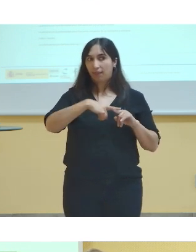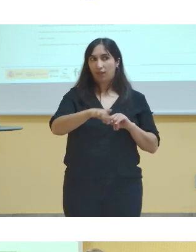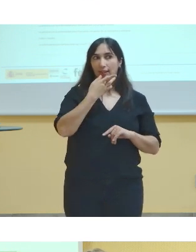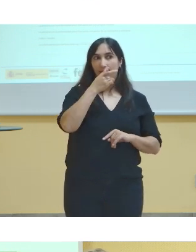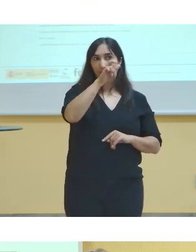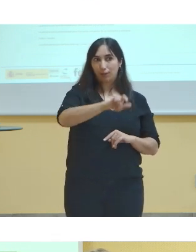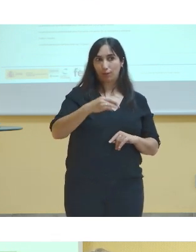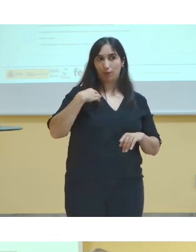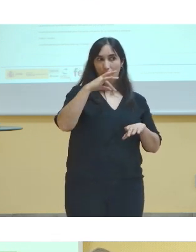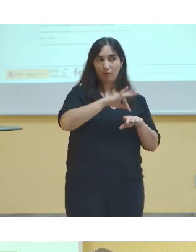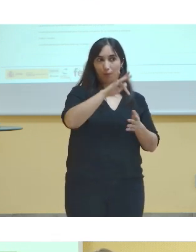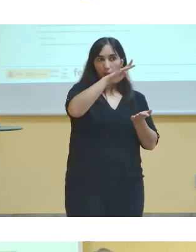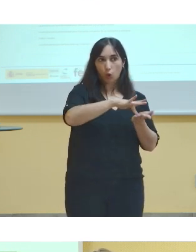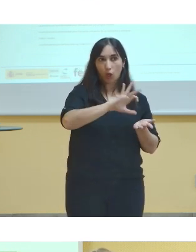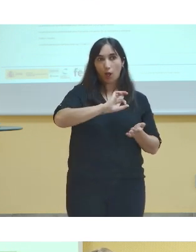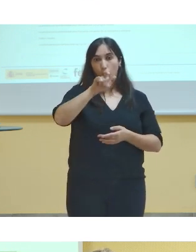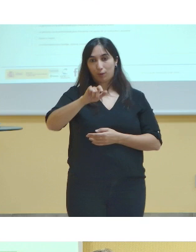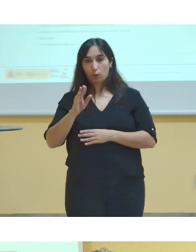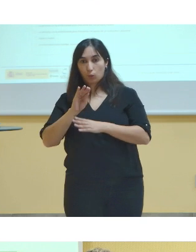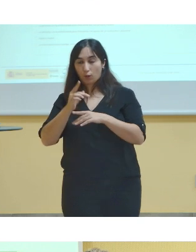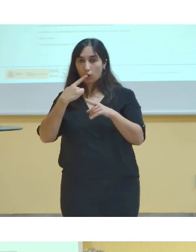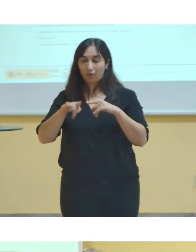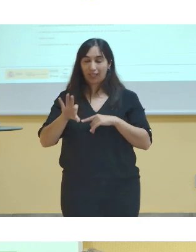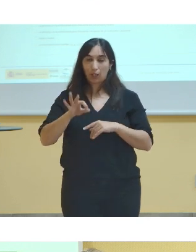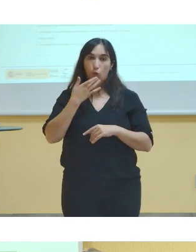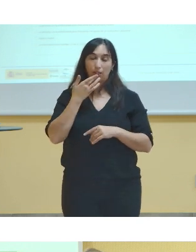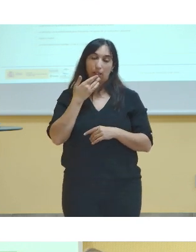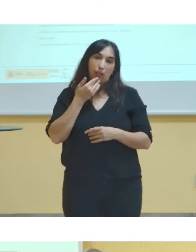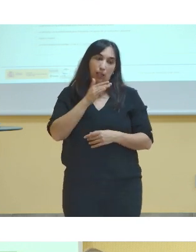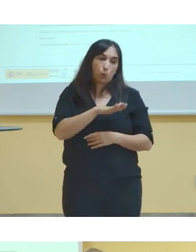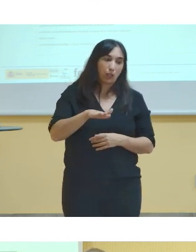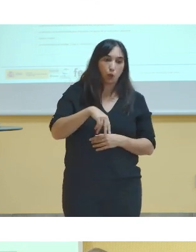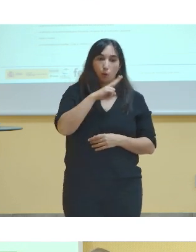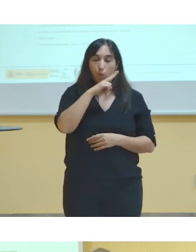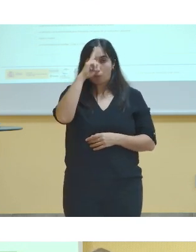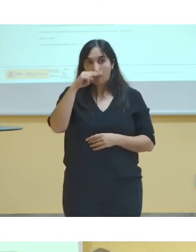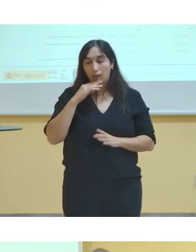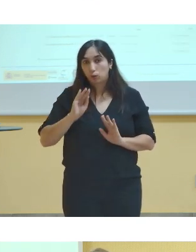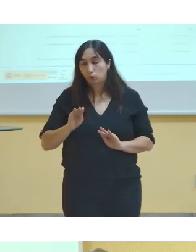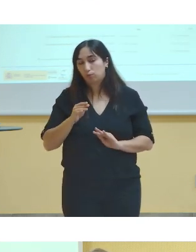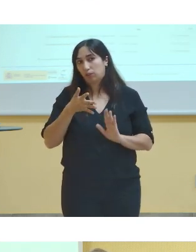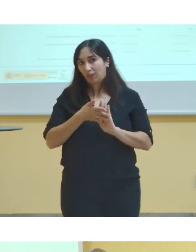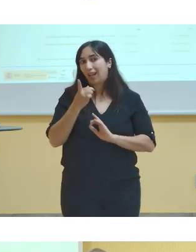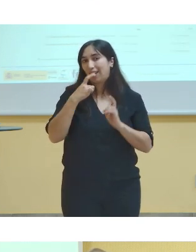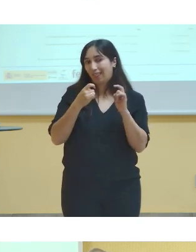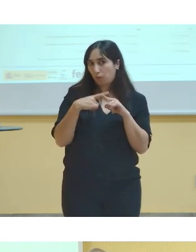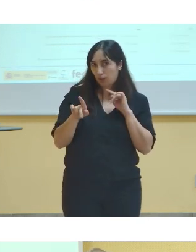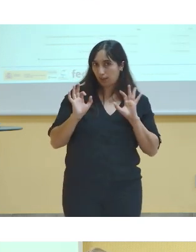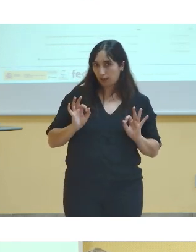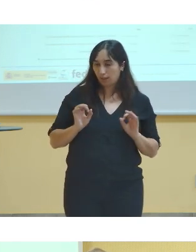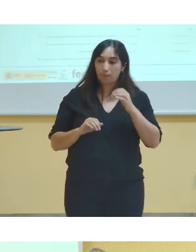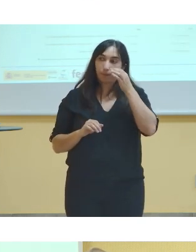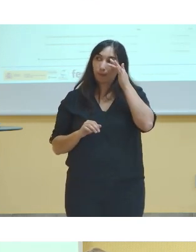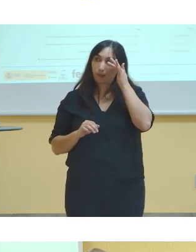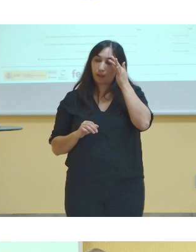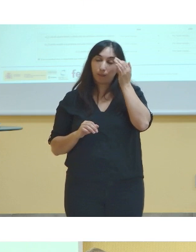persona afectada por enfermedad rara, que sea el cuidador o que sea el padre de un niño. Esa información se manejaba de forma diferente. Y